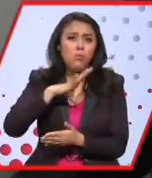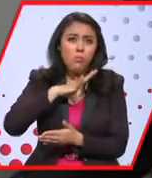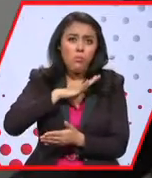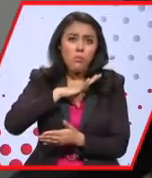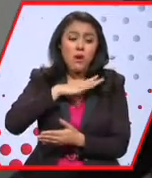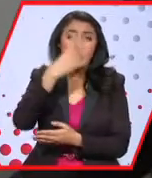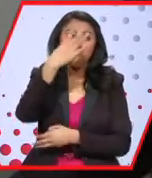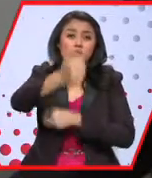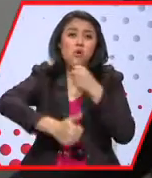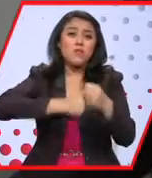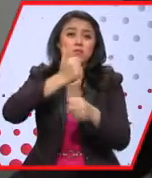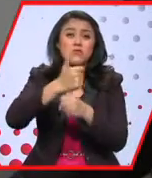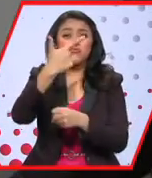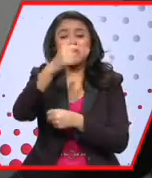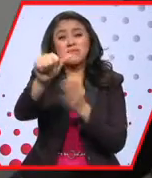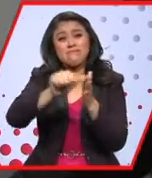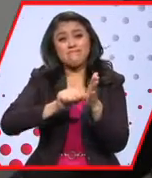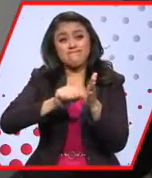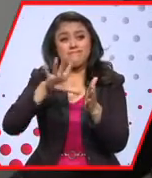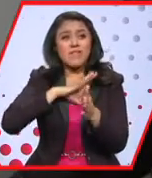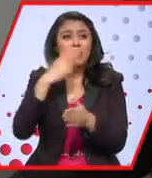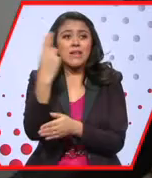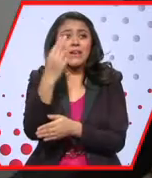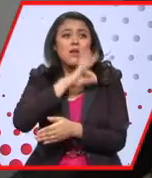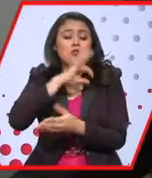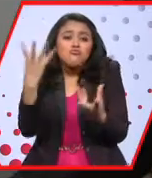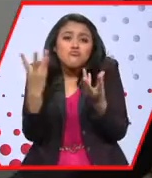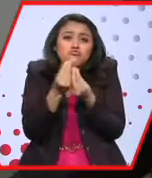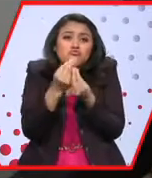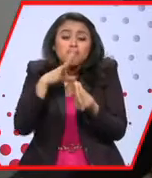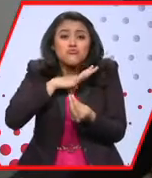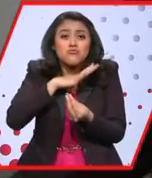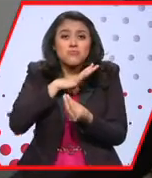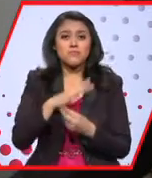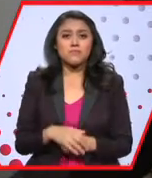con 4 años, 7 meses y necesito que esté conmigo porque